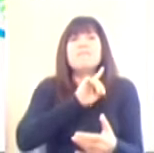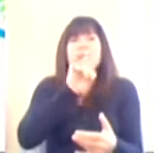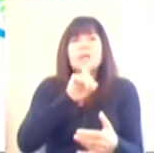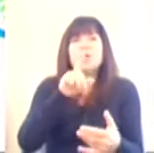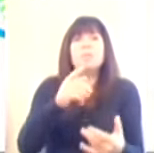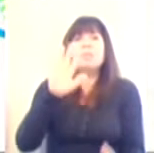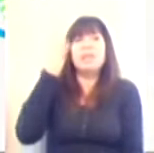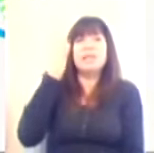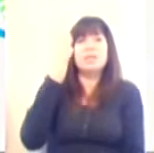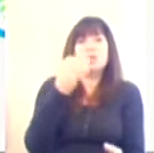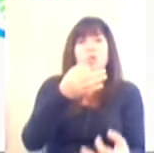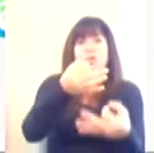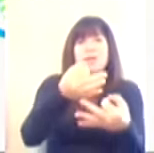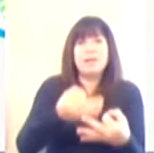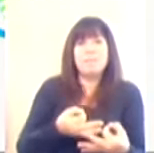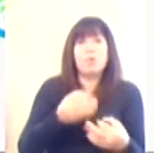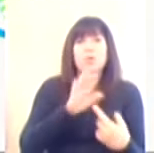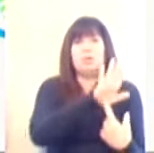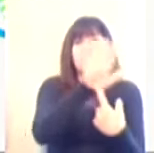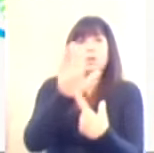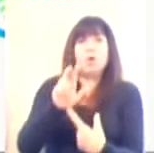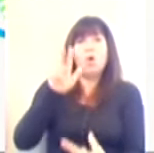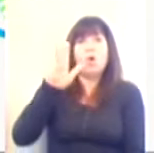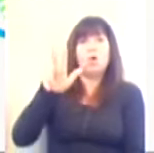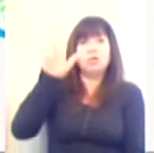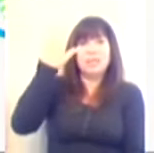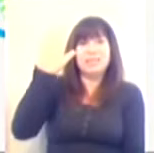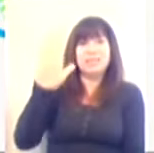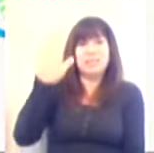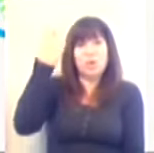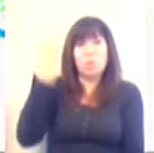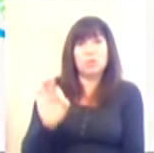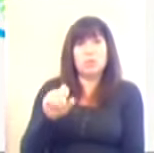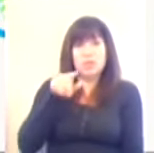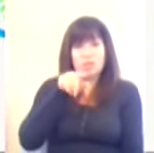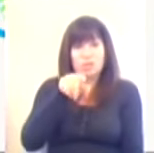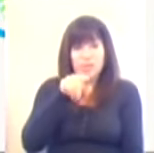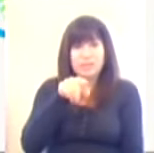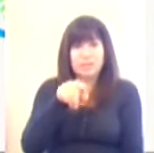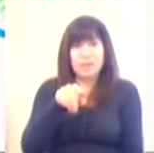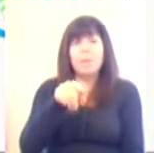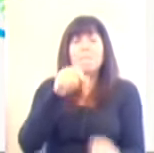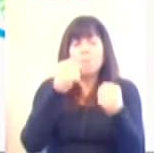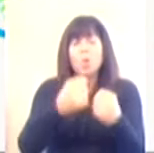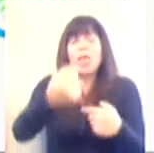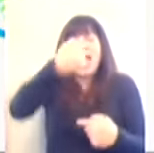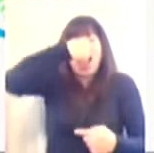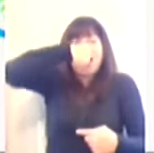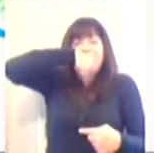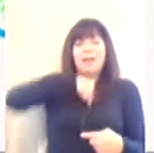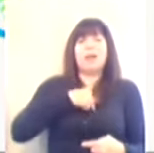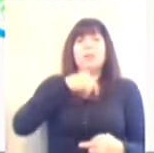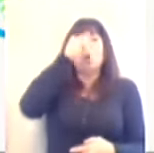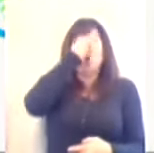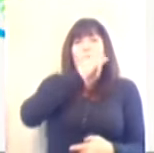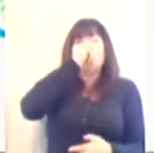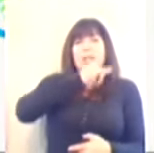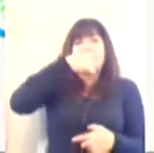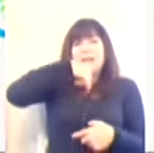Estado de Medio Ambiente, el 85% de ese material particulado fino, que es capaz de entrar en torrente sanguíneo, proviene de la quema